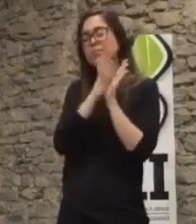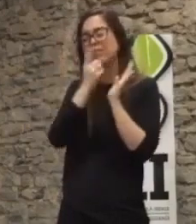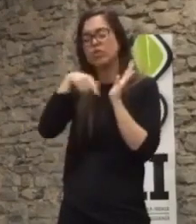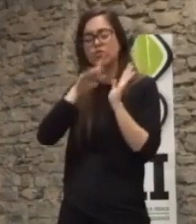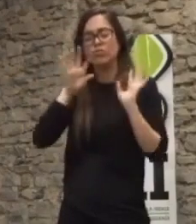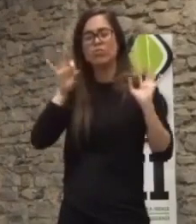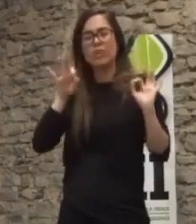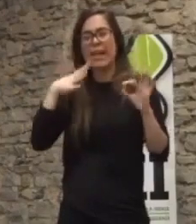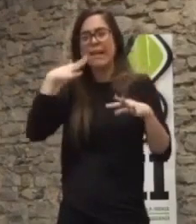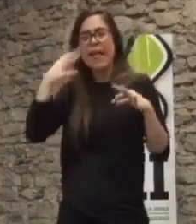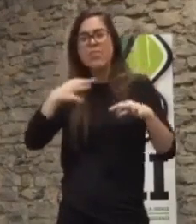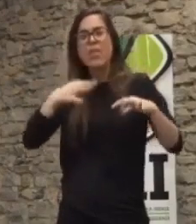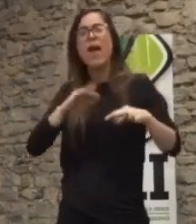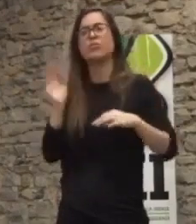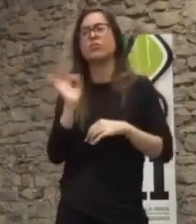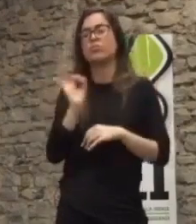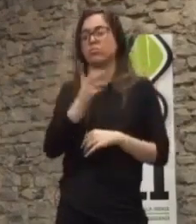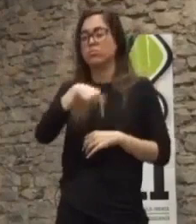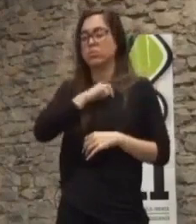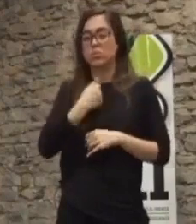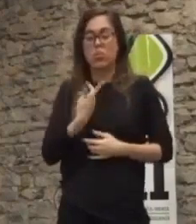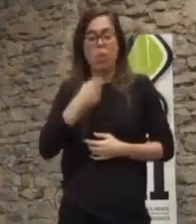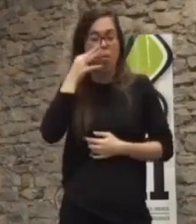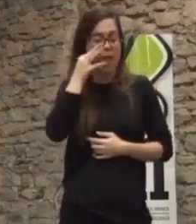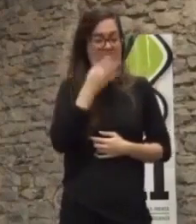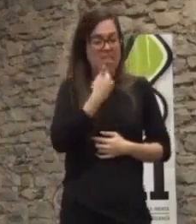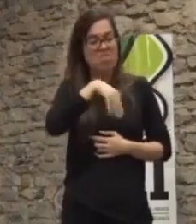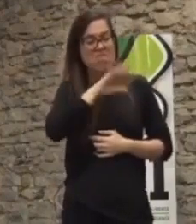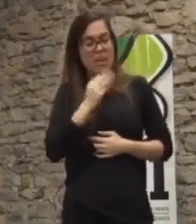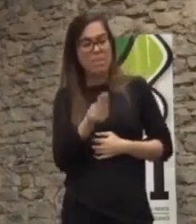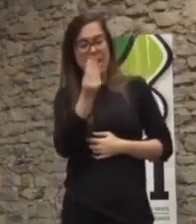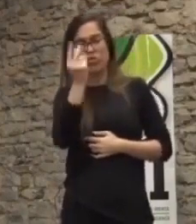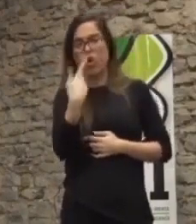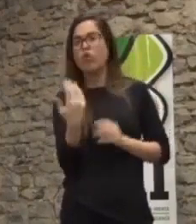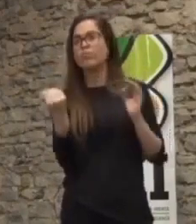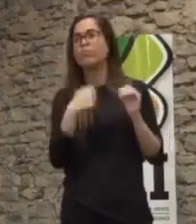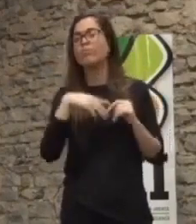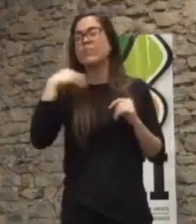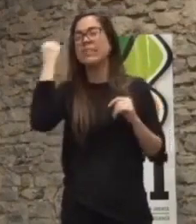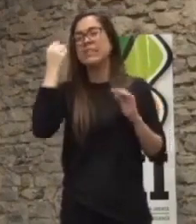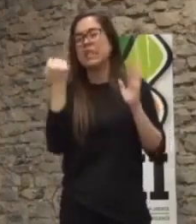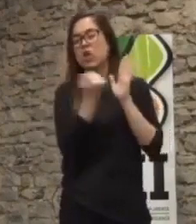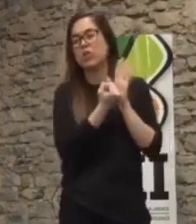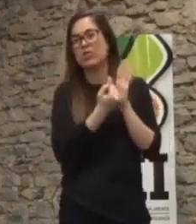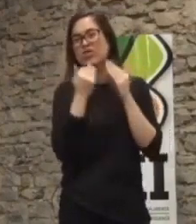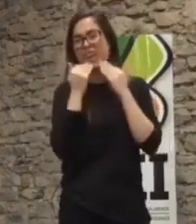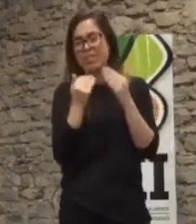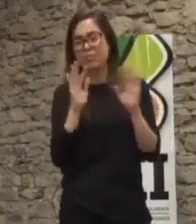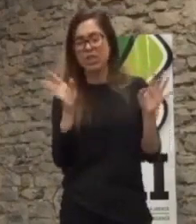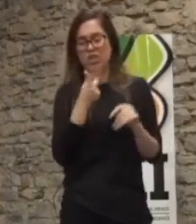hacemos, en muchas ocasiones para simplificar la realidad, nos ayuda a entender la realidad, pero en otras muchas construimos